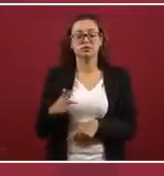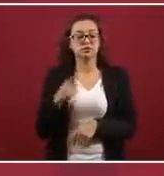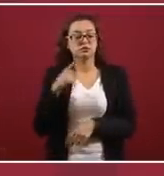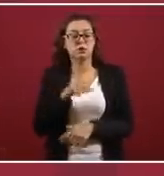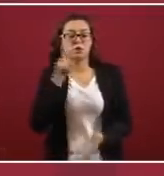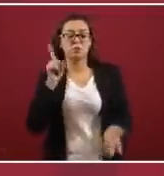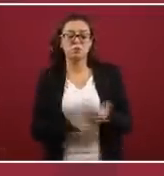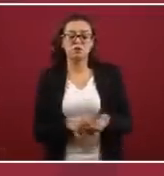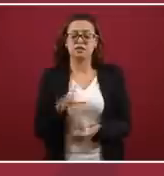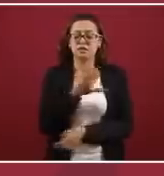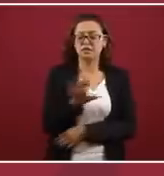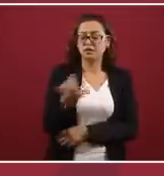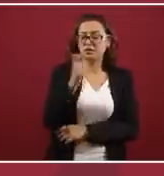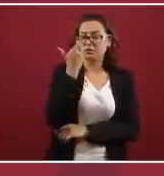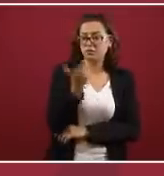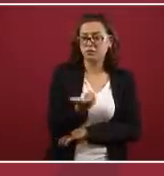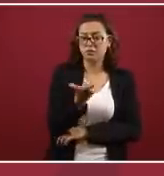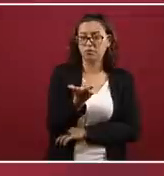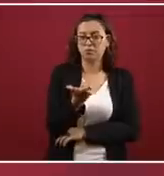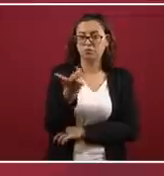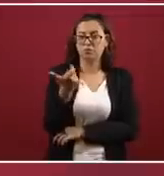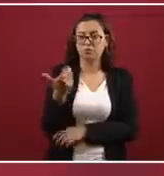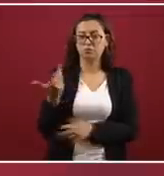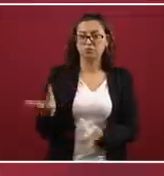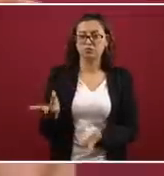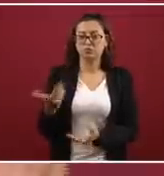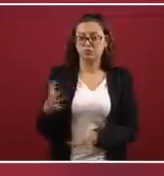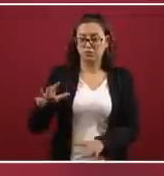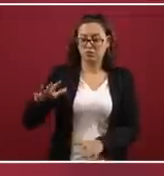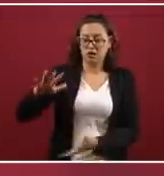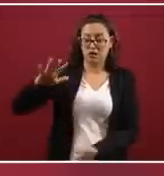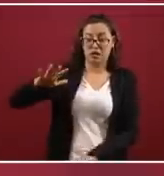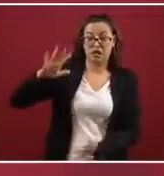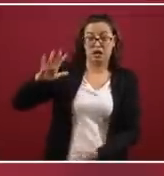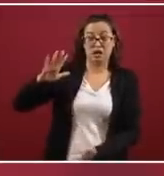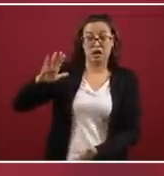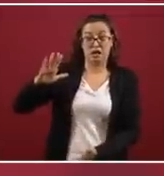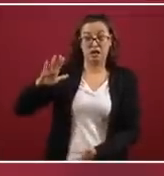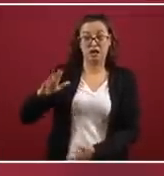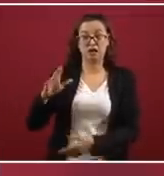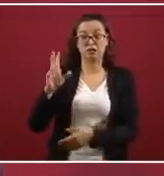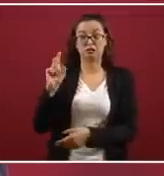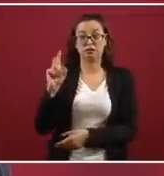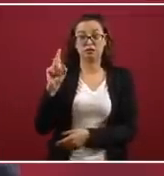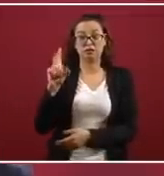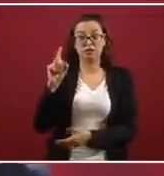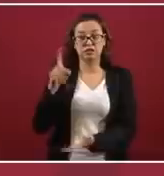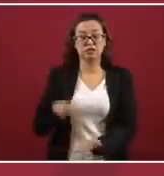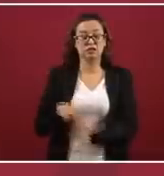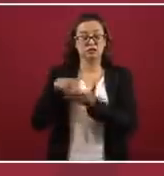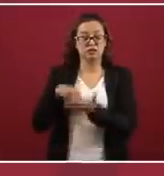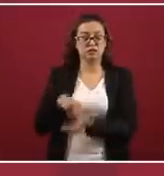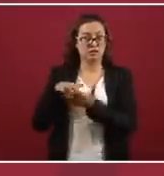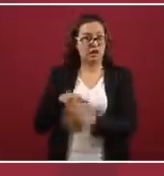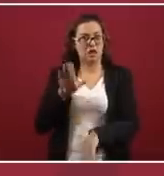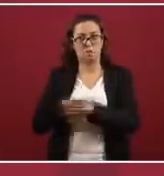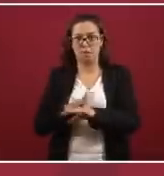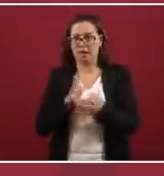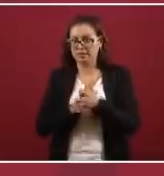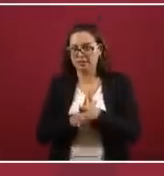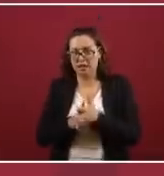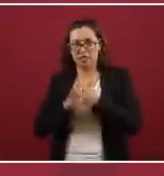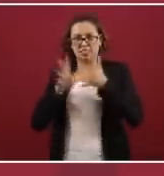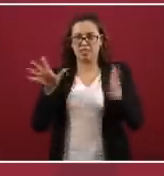es el precio promedio del cilindro de 40 kilos. El más, de 30. De 30 kilos, el más grande que